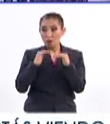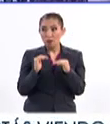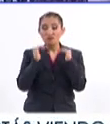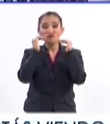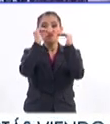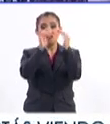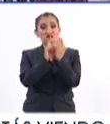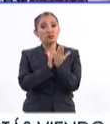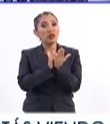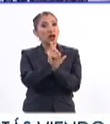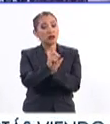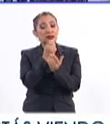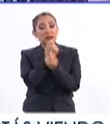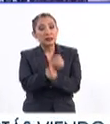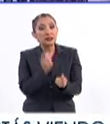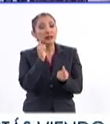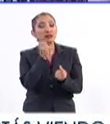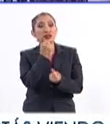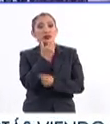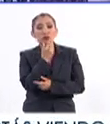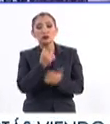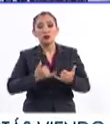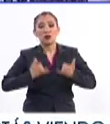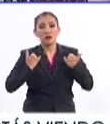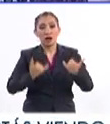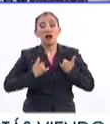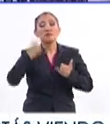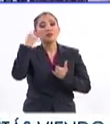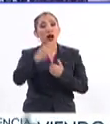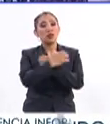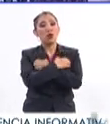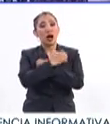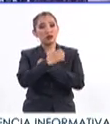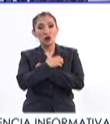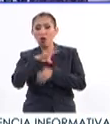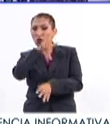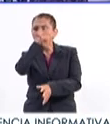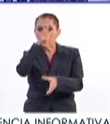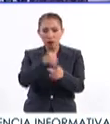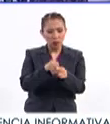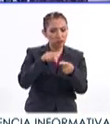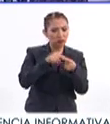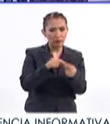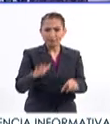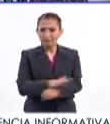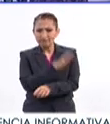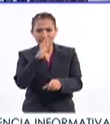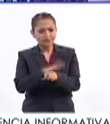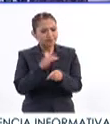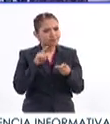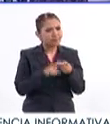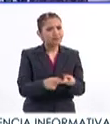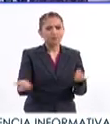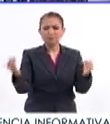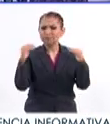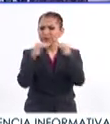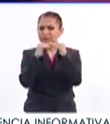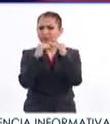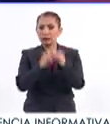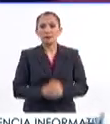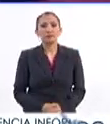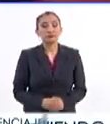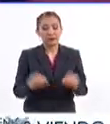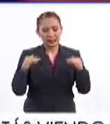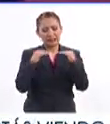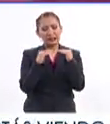el derecho de niñas, niños y jóvenes a una educación integral de excelencia con equidad.